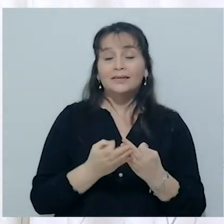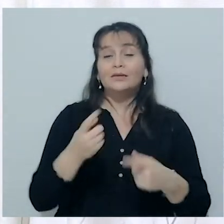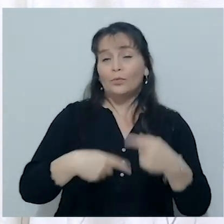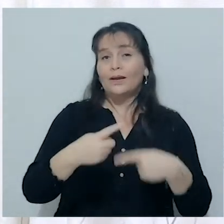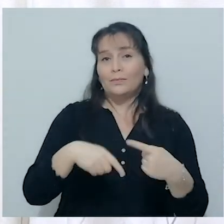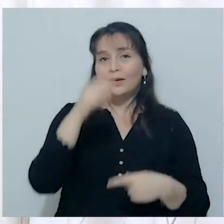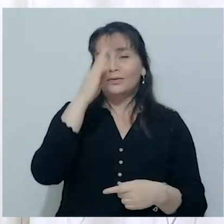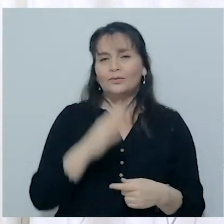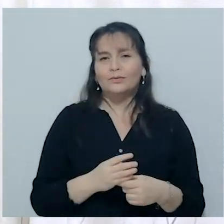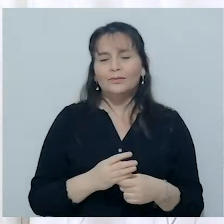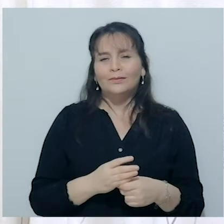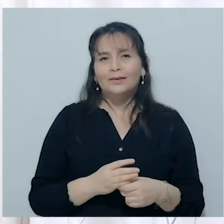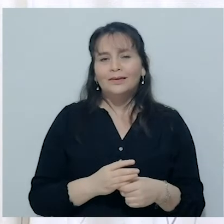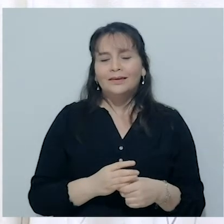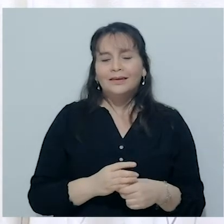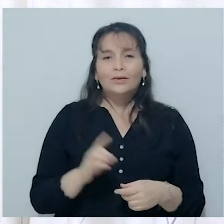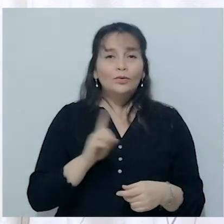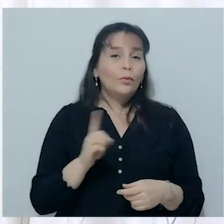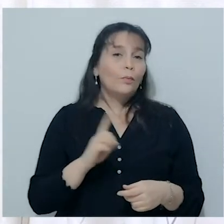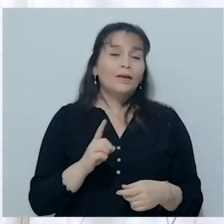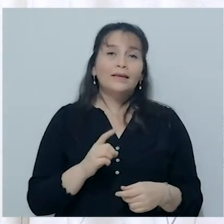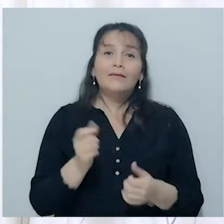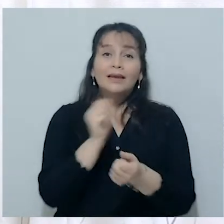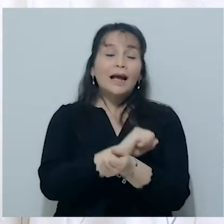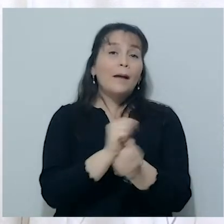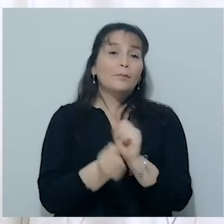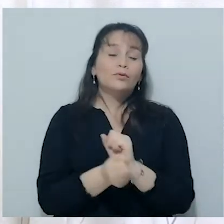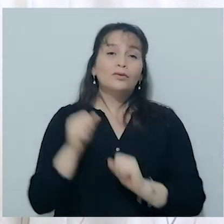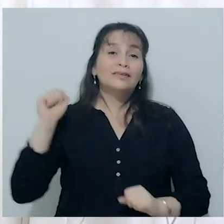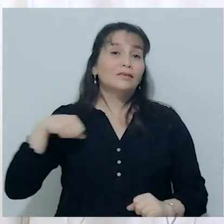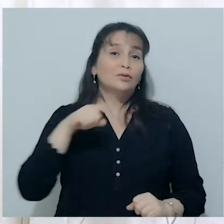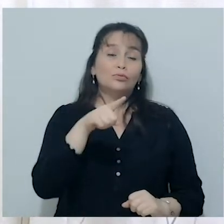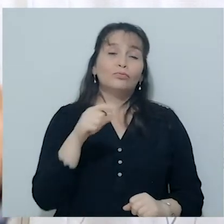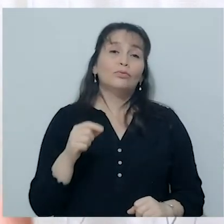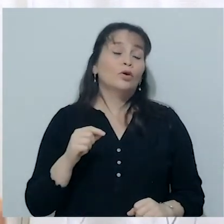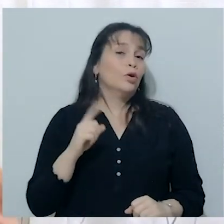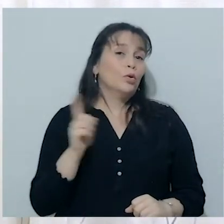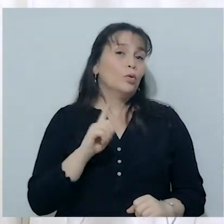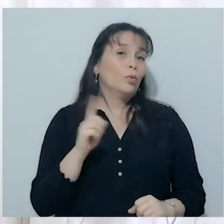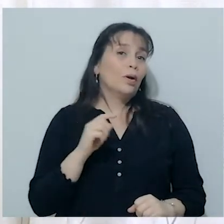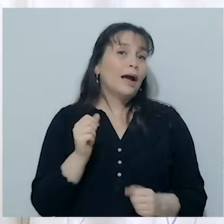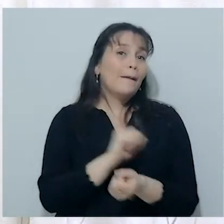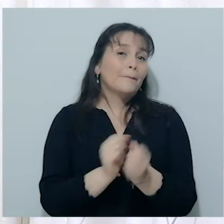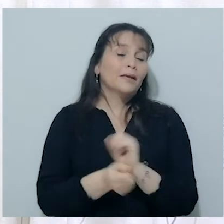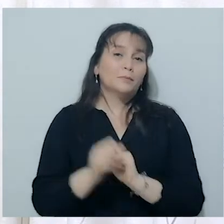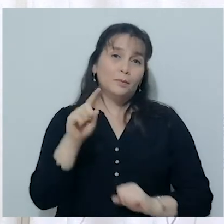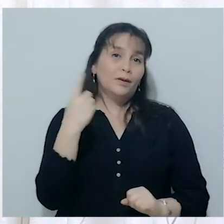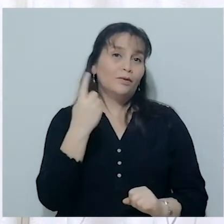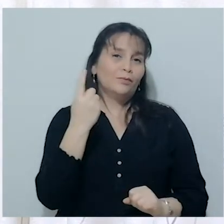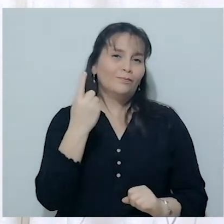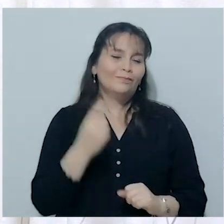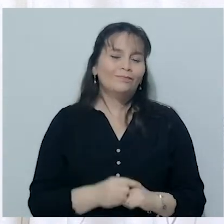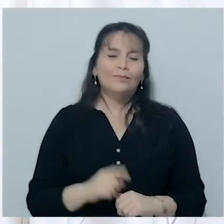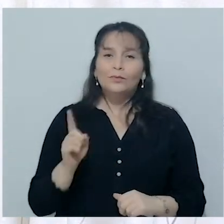para que su familia también un día se vuelva a Dios. No pretendas que otros cambien en tu familia si tú no has dado el primer paso